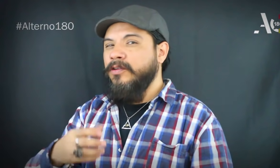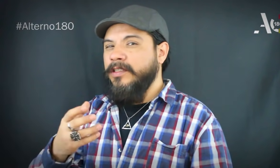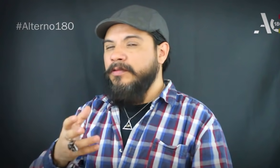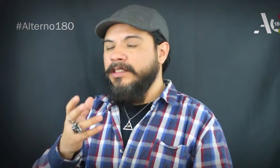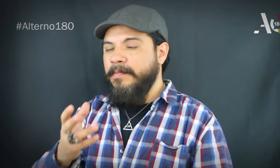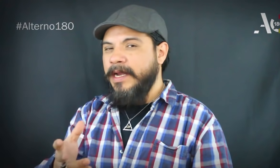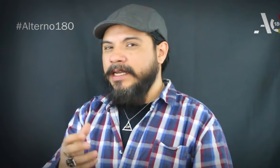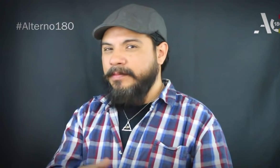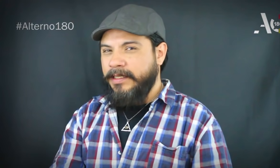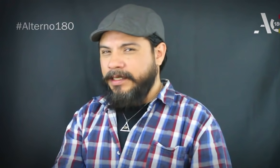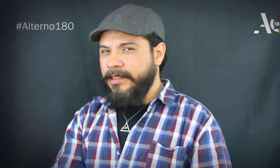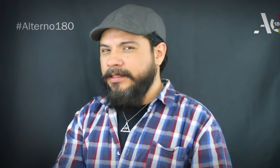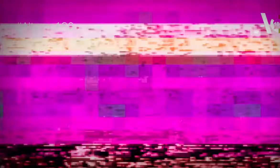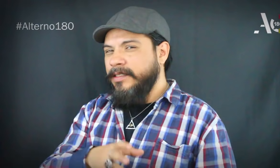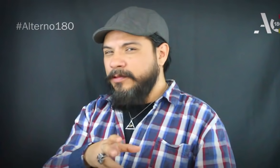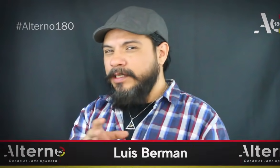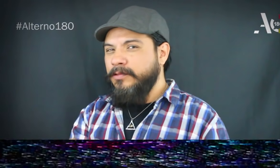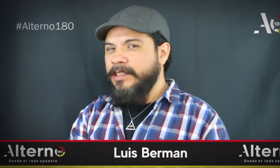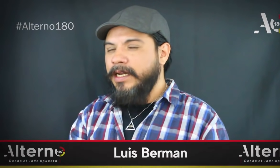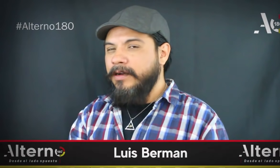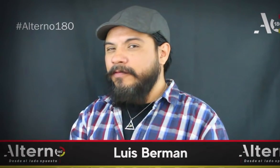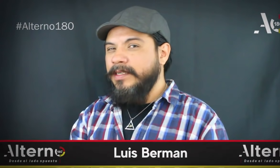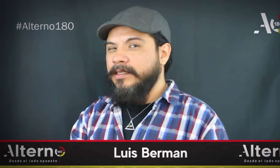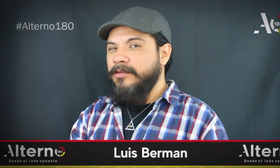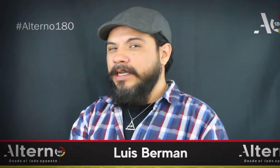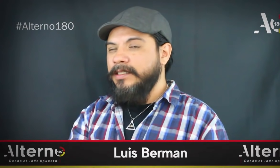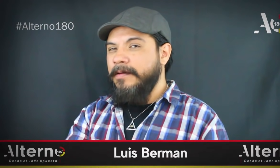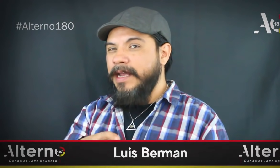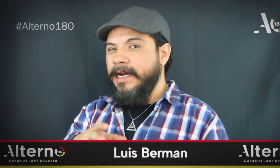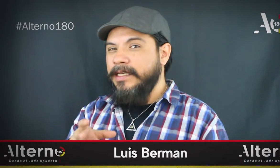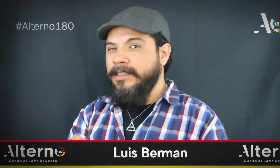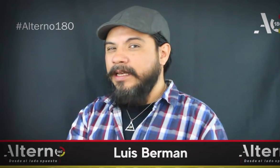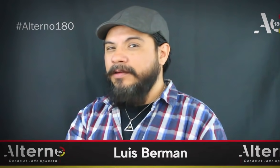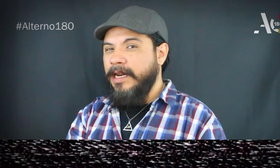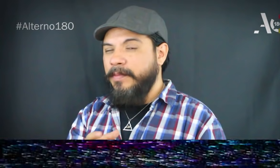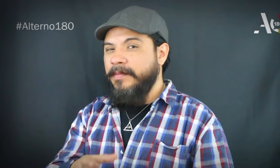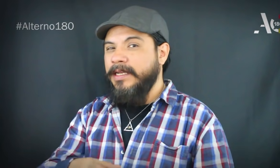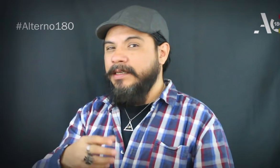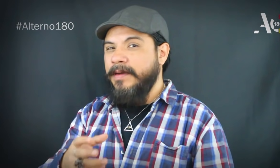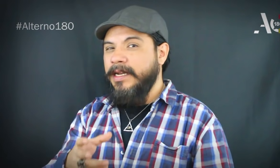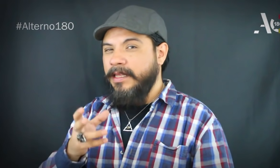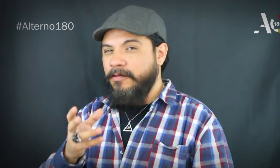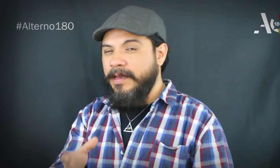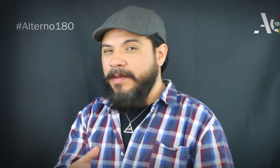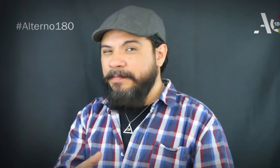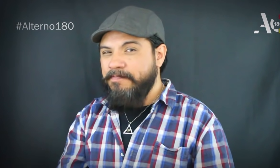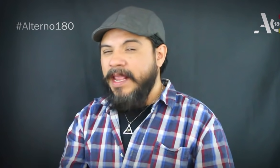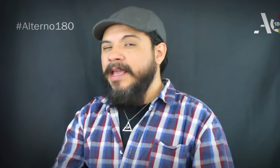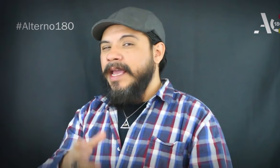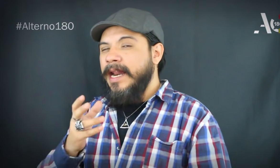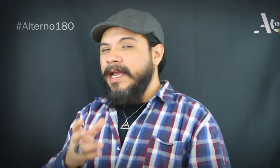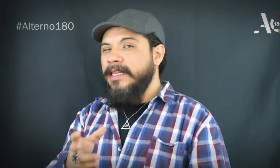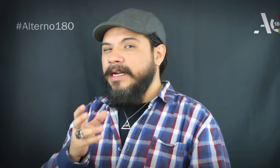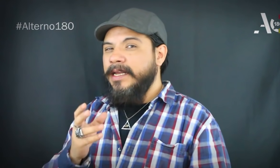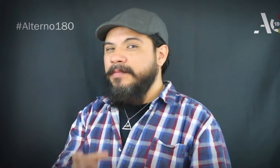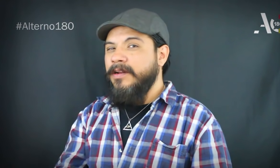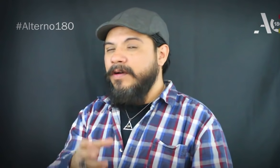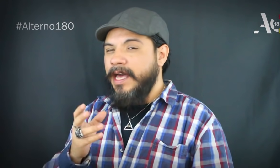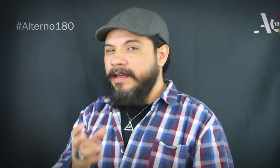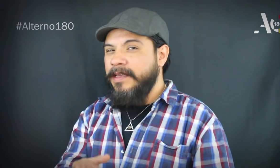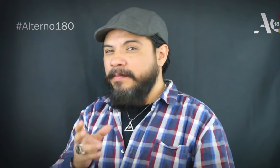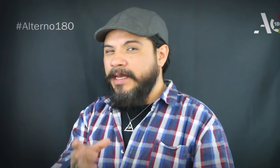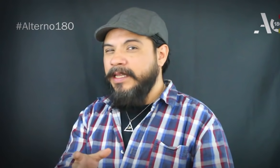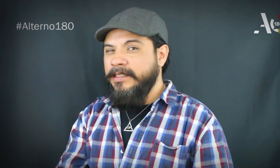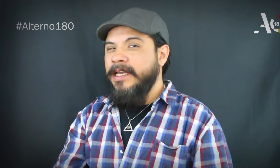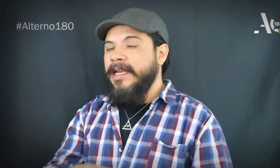Gobernación, José Luis Márquez Martínez. Según se escucha en la conversación que se habría registrado en la primera semana de noviembre, el alcalde recriminó